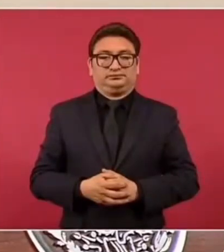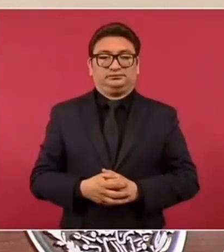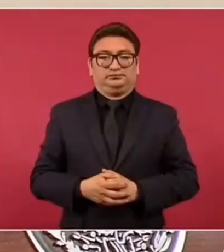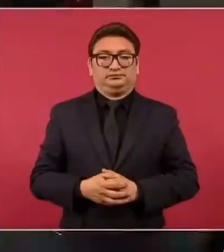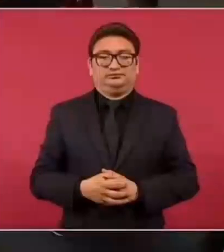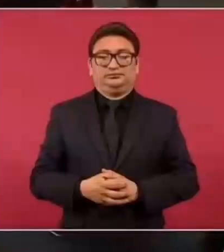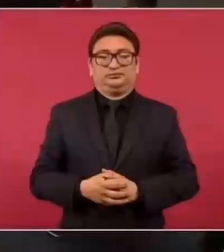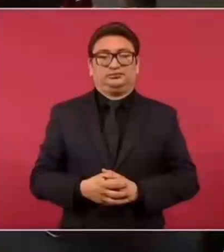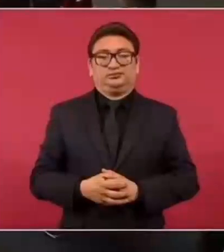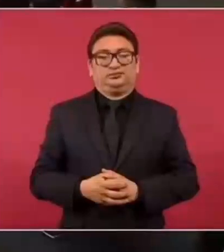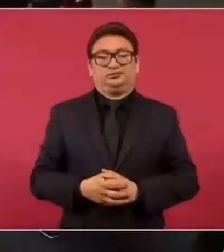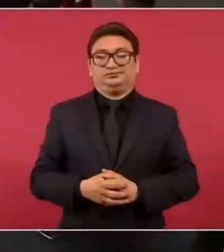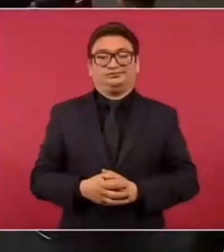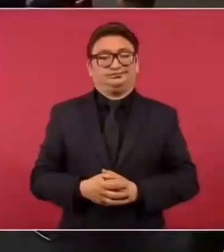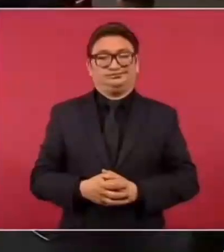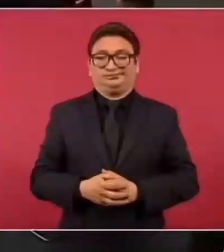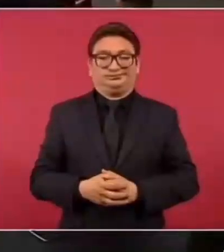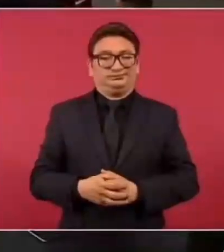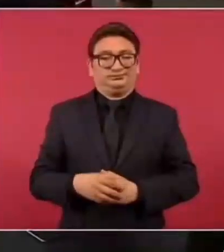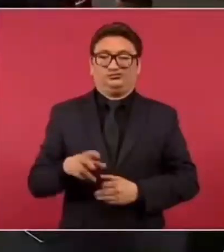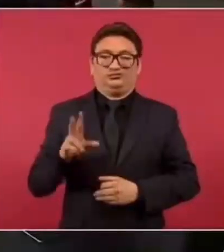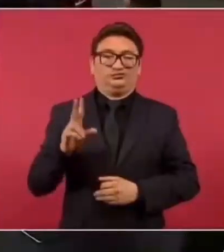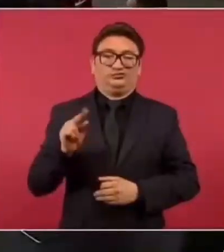no no no no no